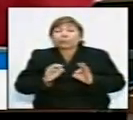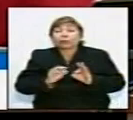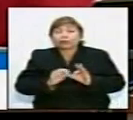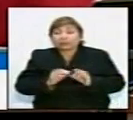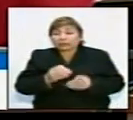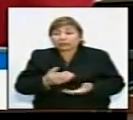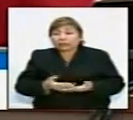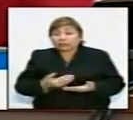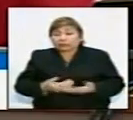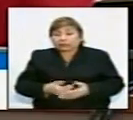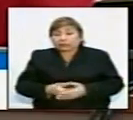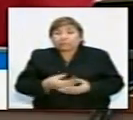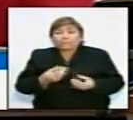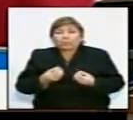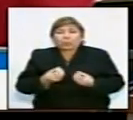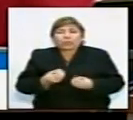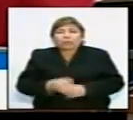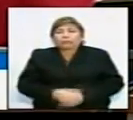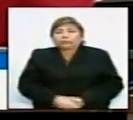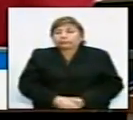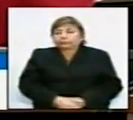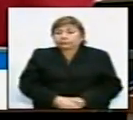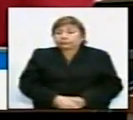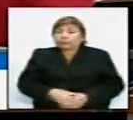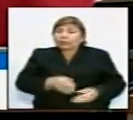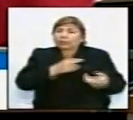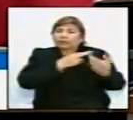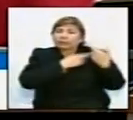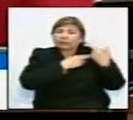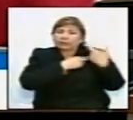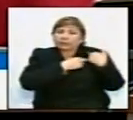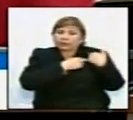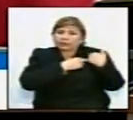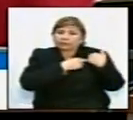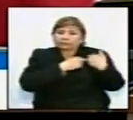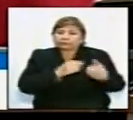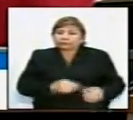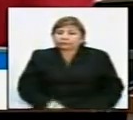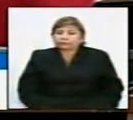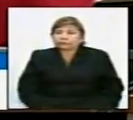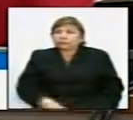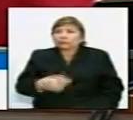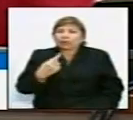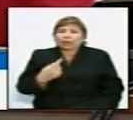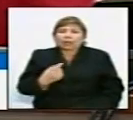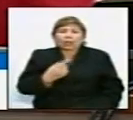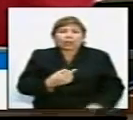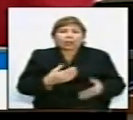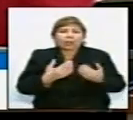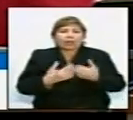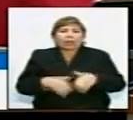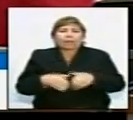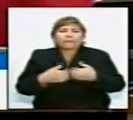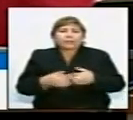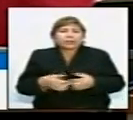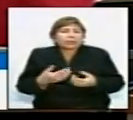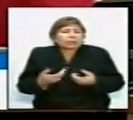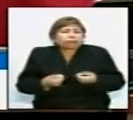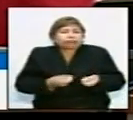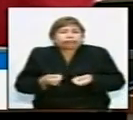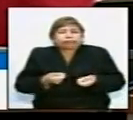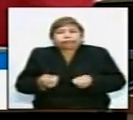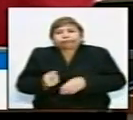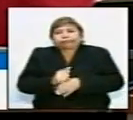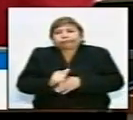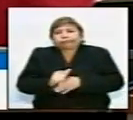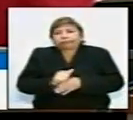esto porque es responsabilidad de cada empresa el manejo y las prácticas